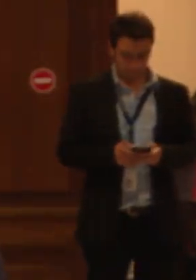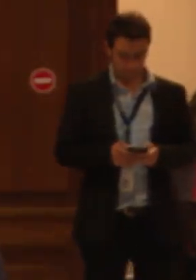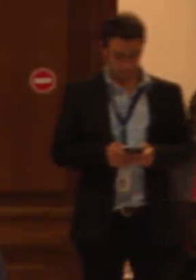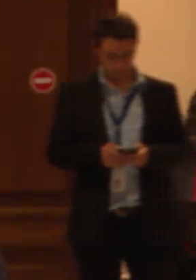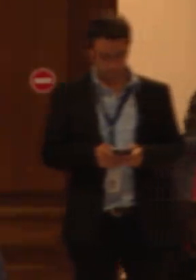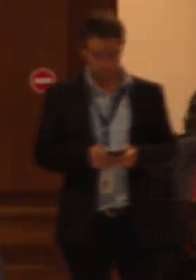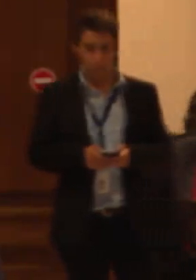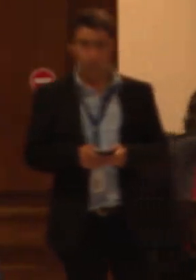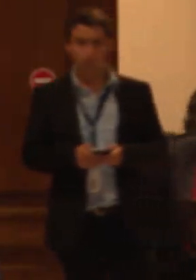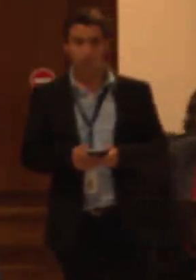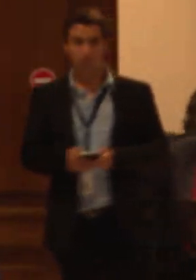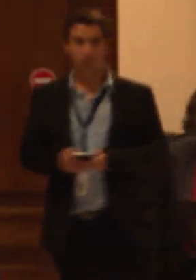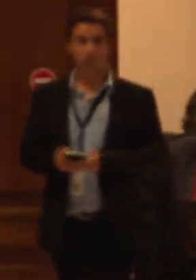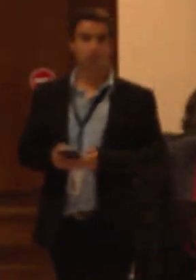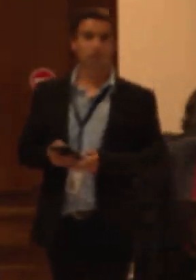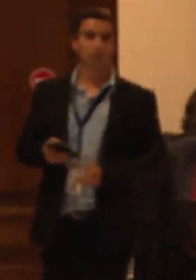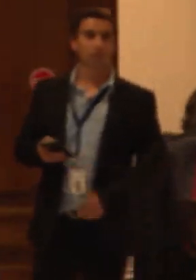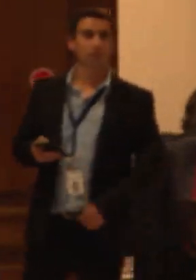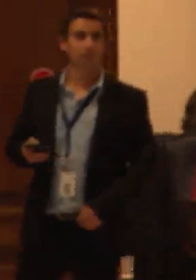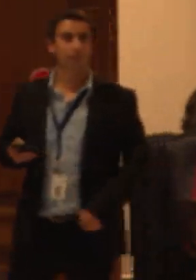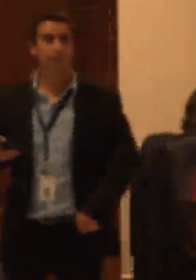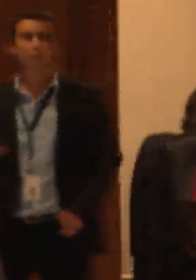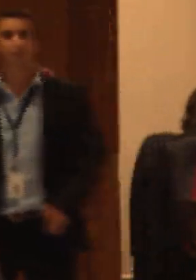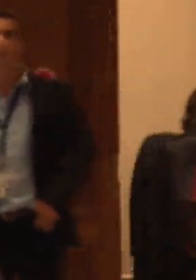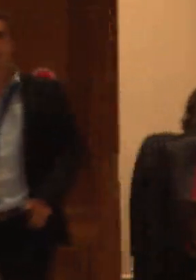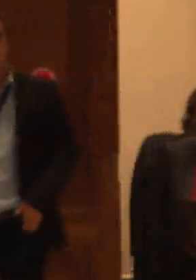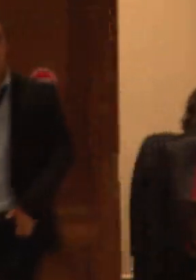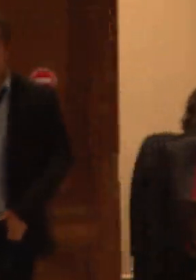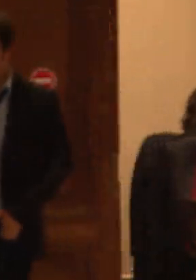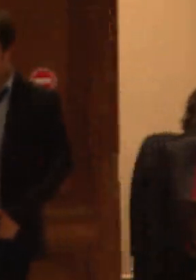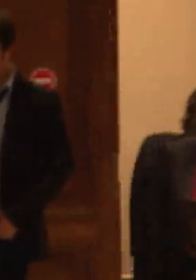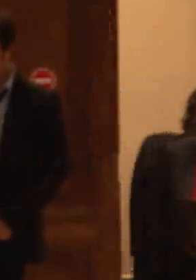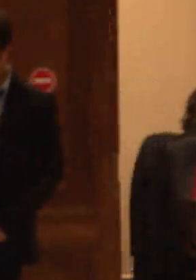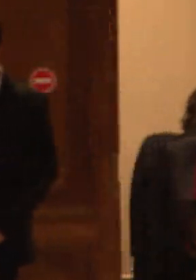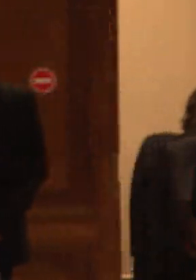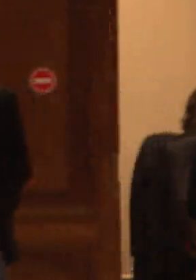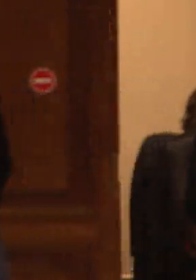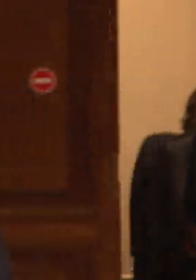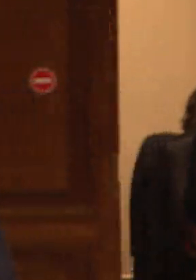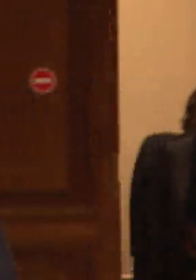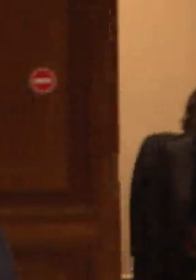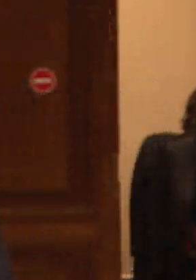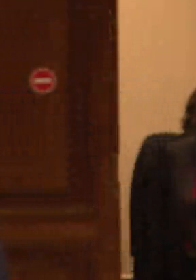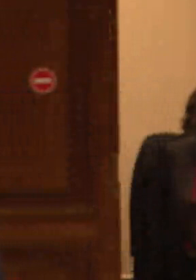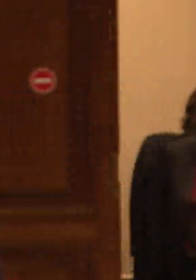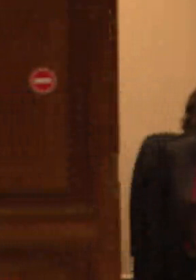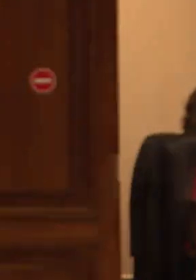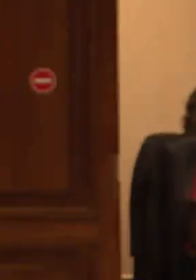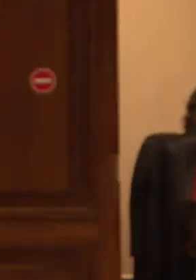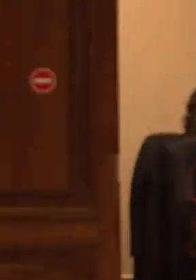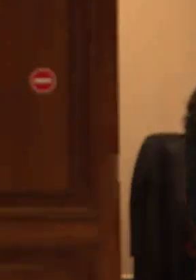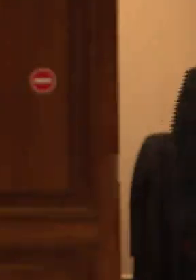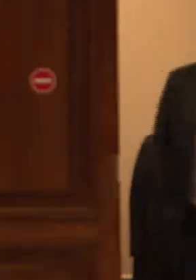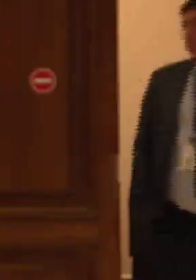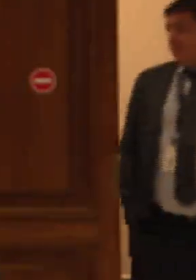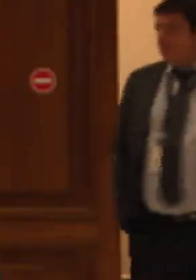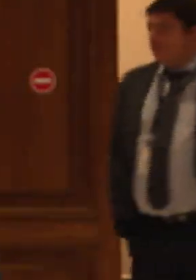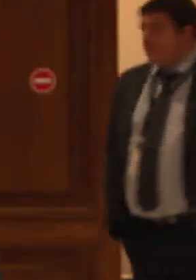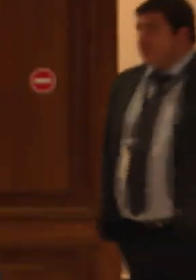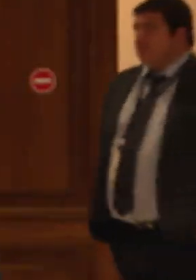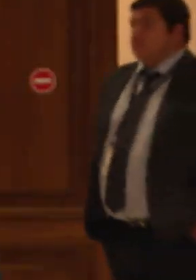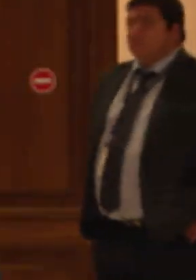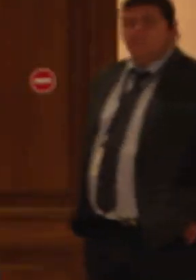salvajemente por el obispo Cox en La Serena durante años. ¿Por qué no le vamos a dar a esos niños, a su